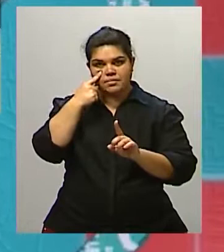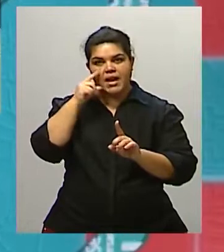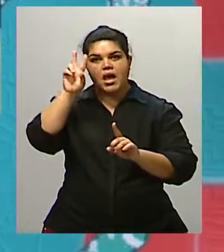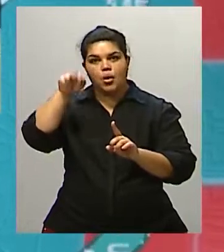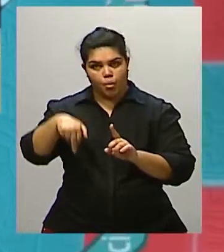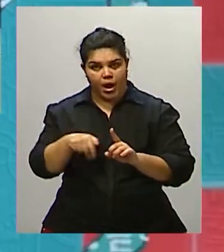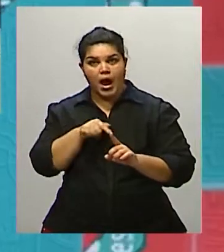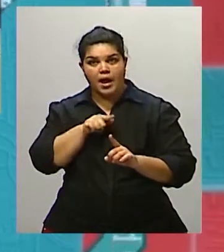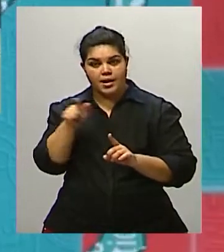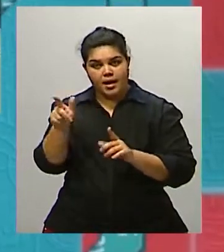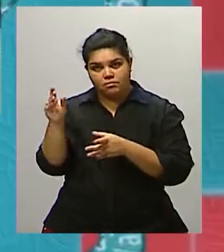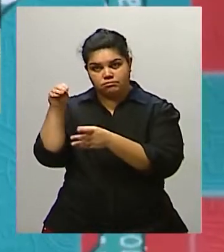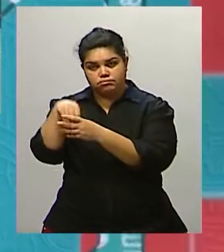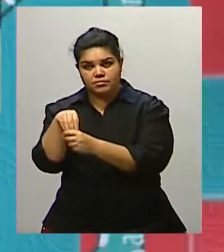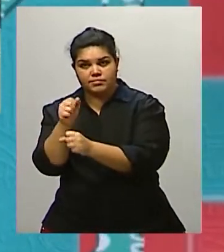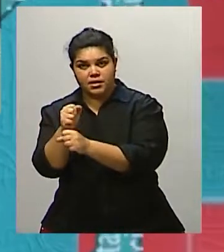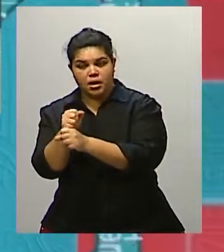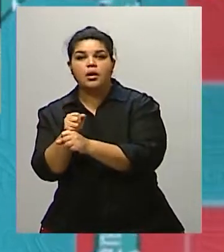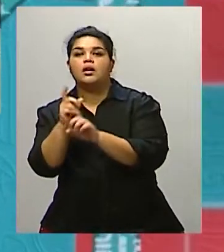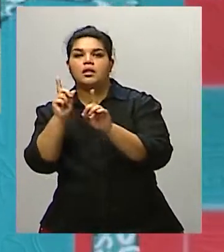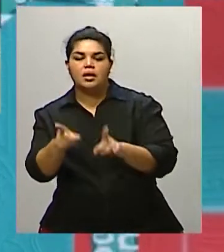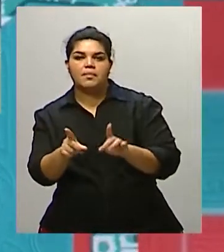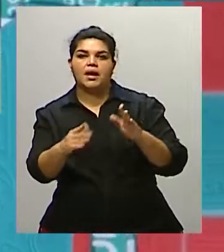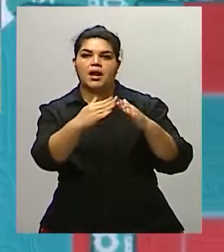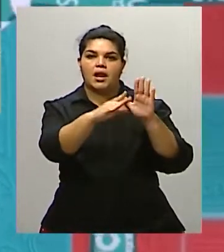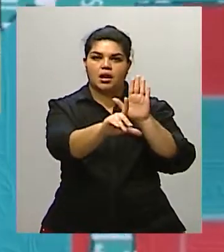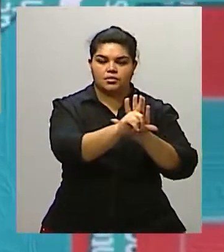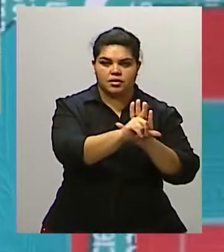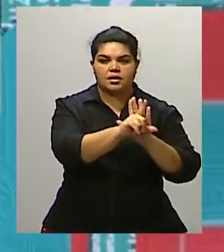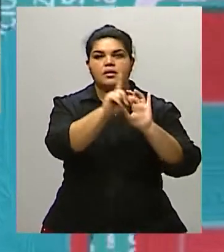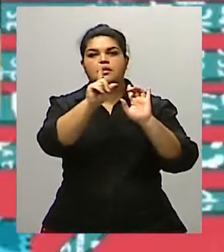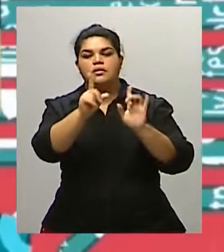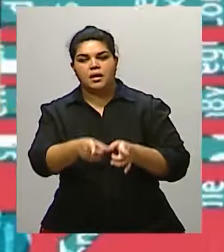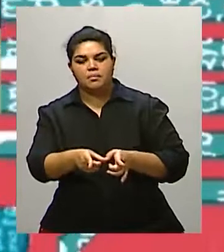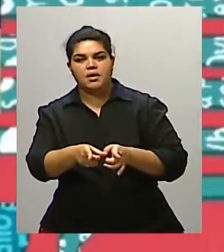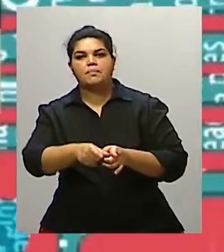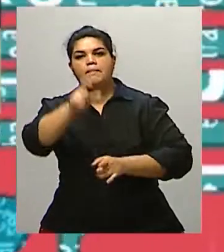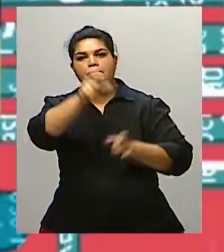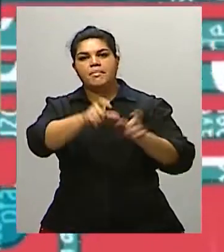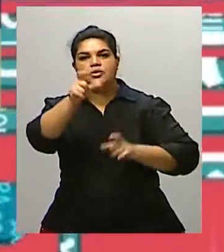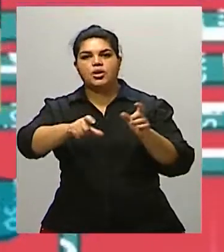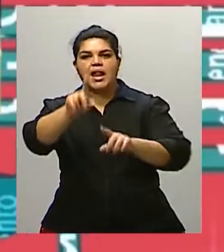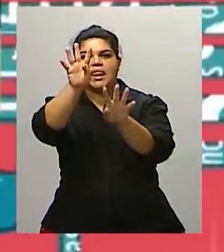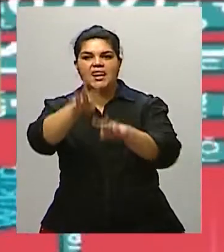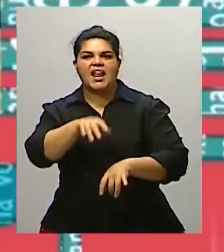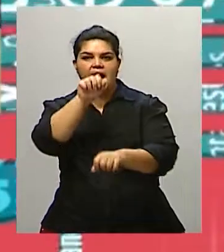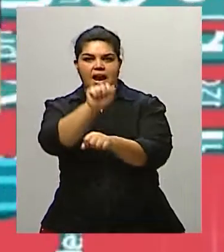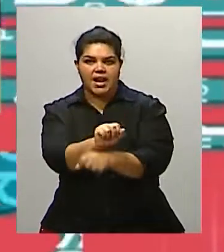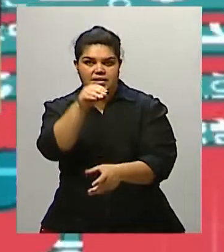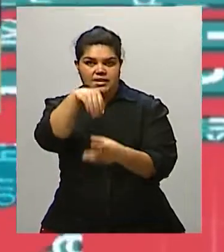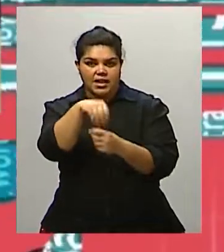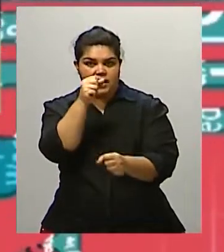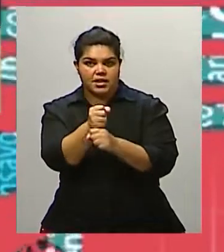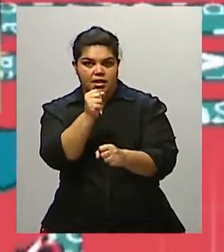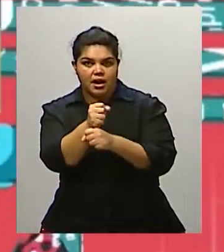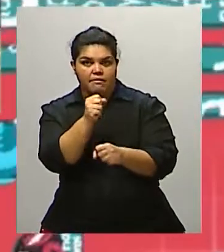Cuyo y luego a la legislatura de Mendoza y luego al personal penitenciario de la provincia de Mendoza. A través